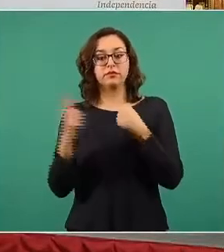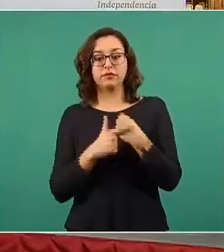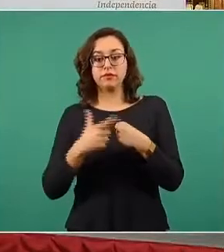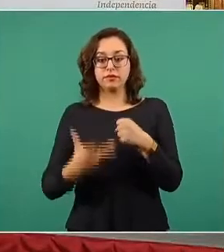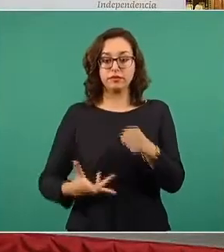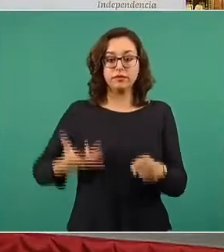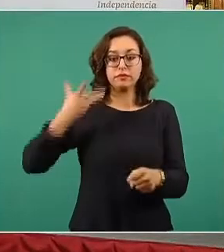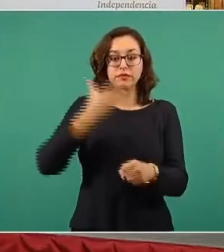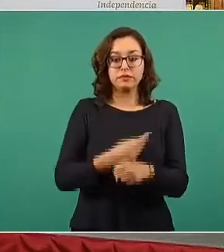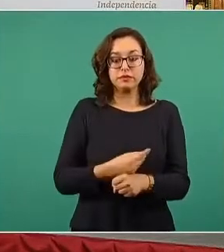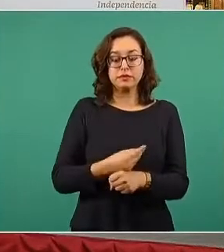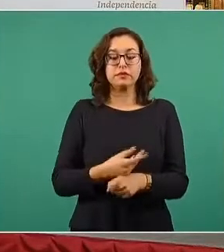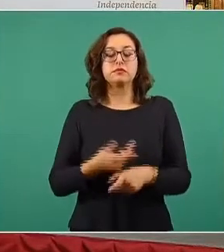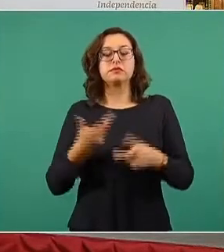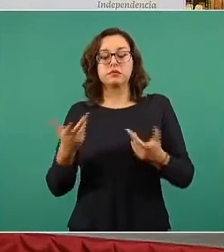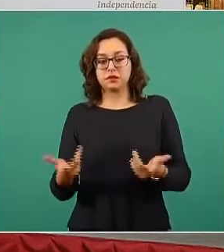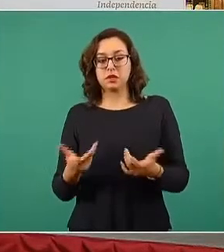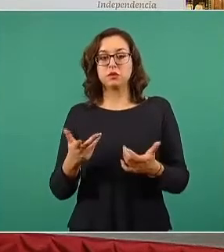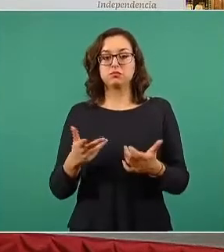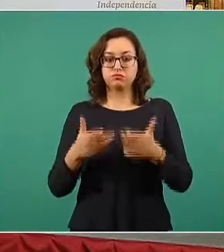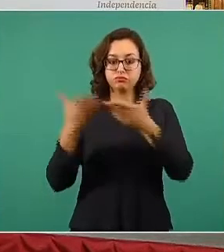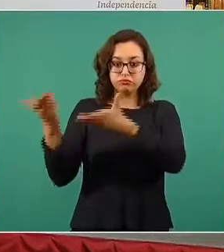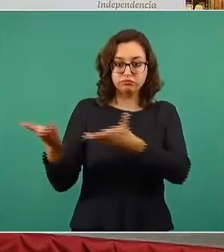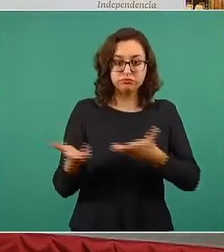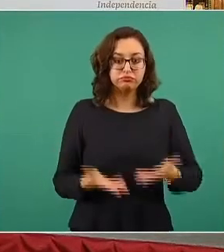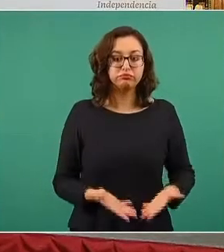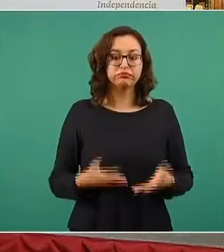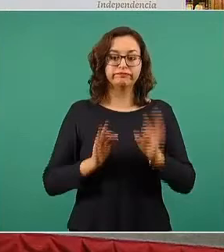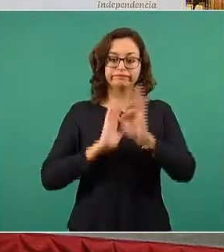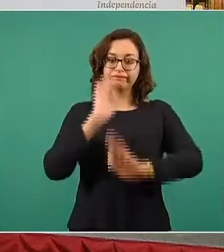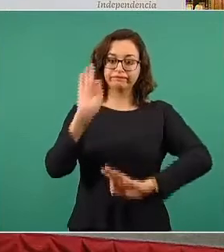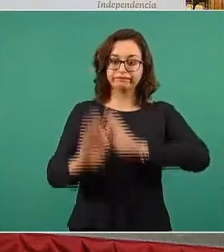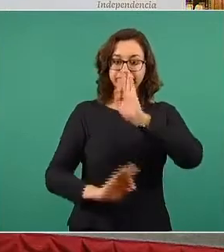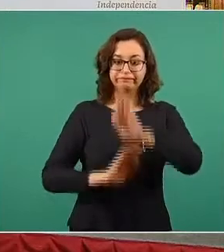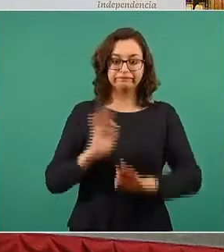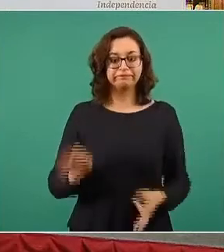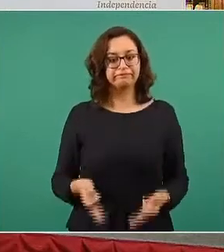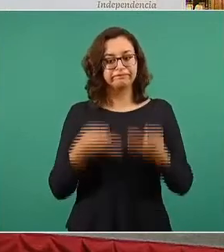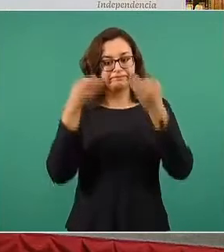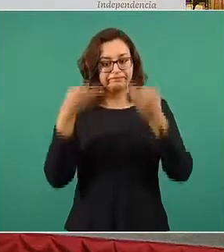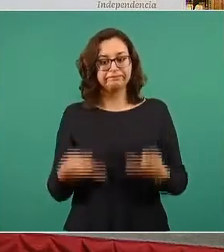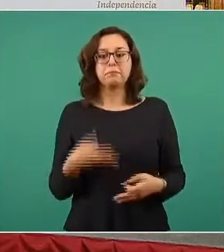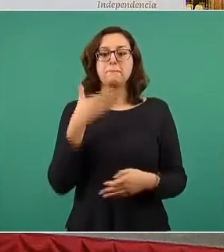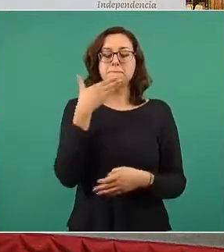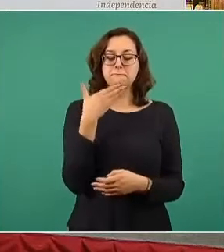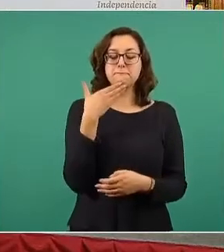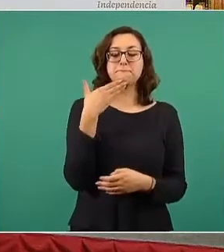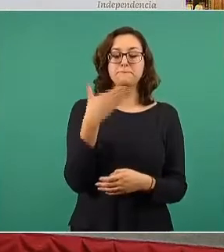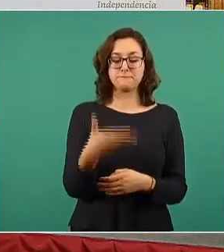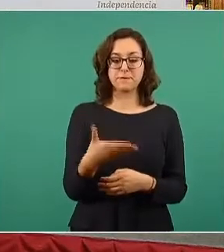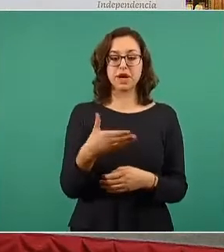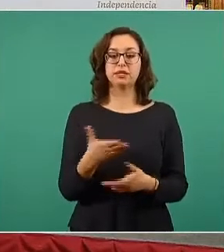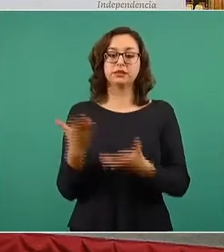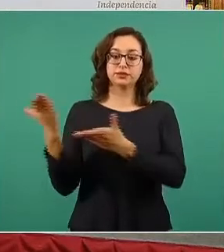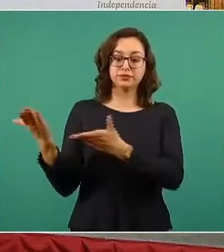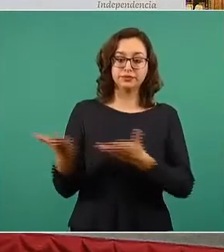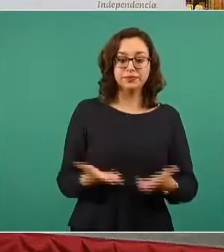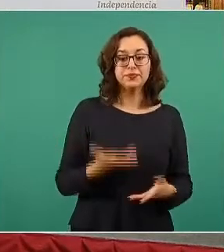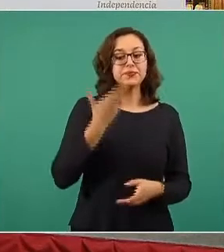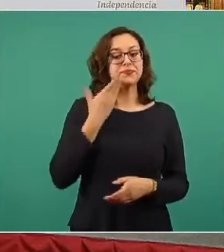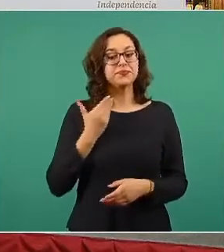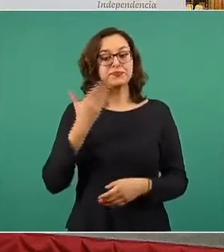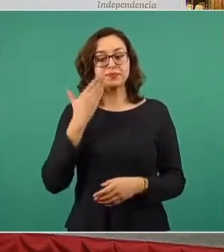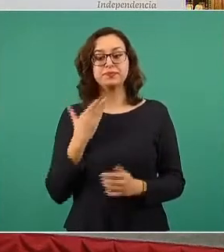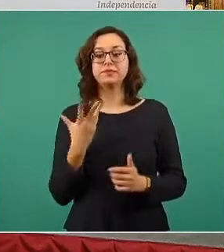adaptaciones al proceso de vacunación para poderles recibir en las mejores condiciones de receptividad,